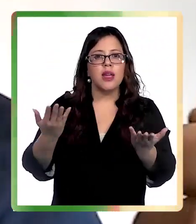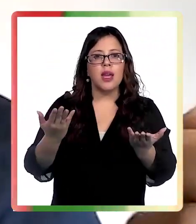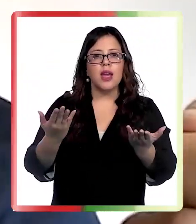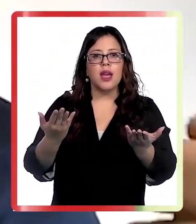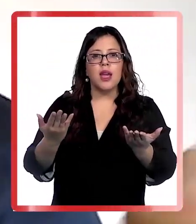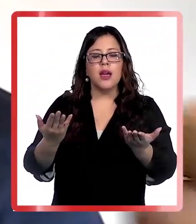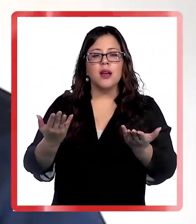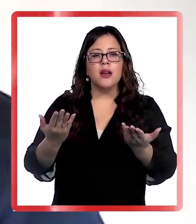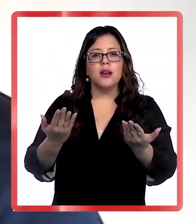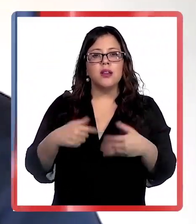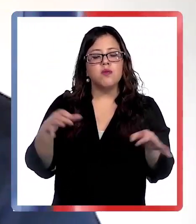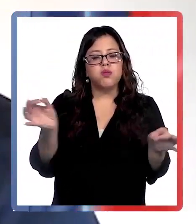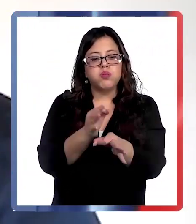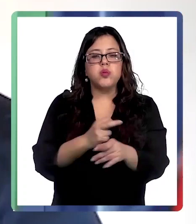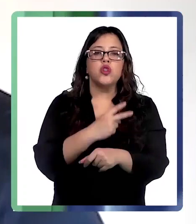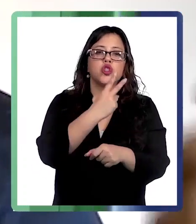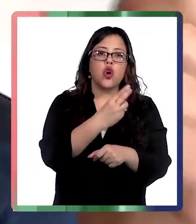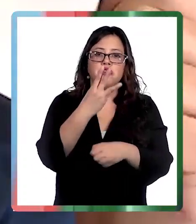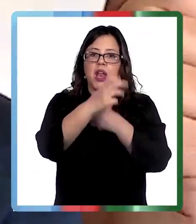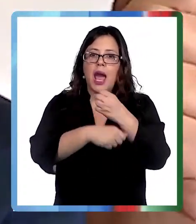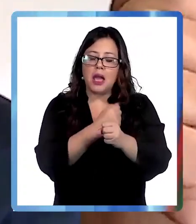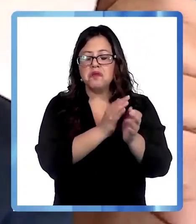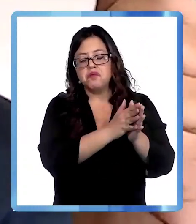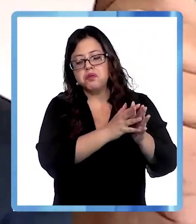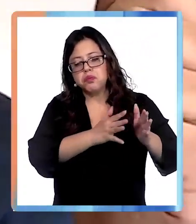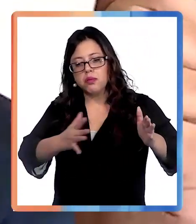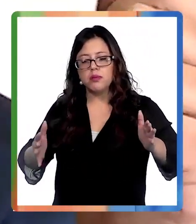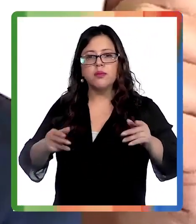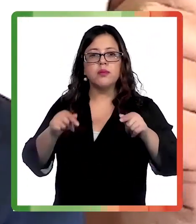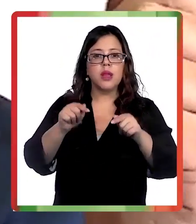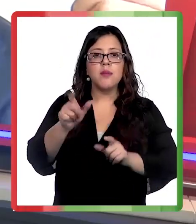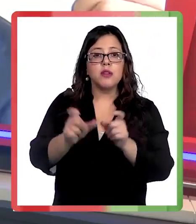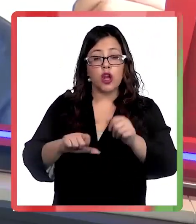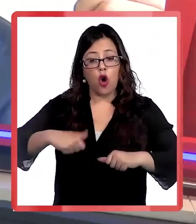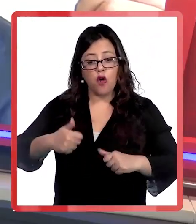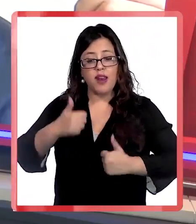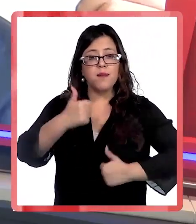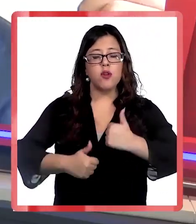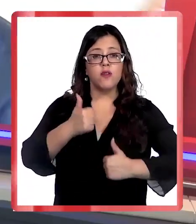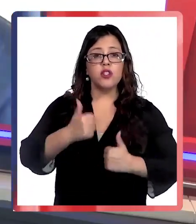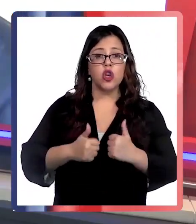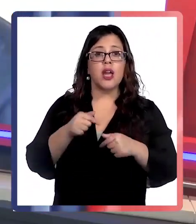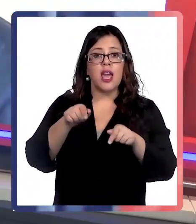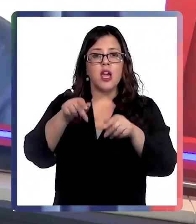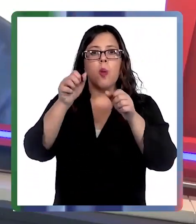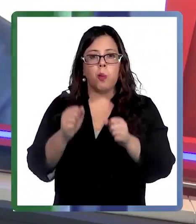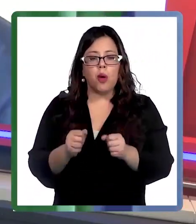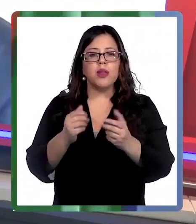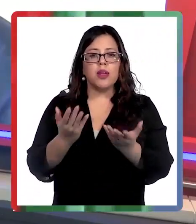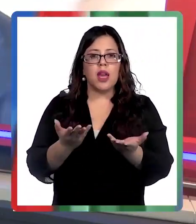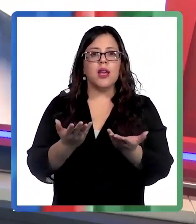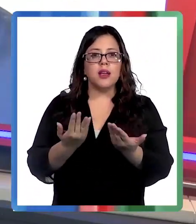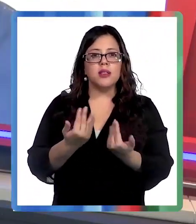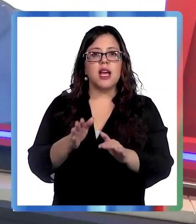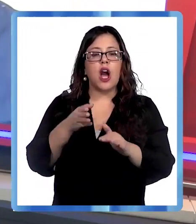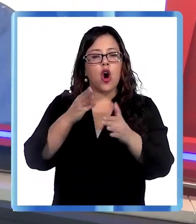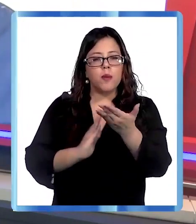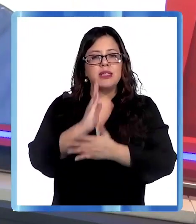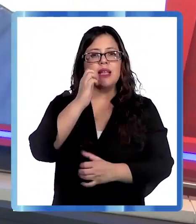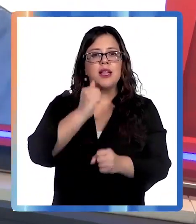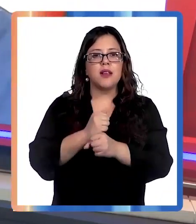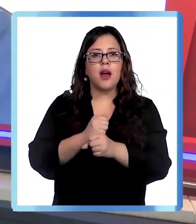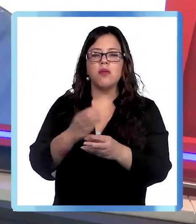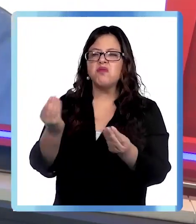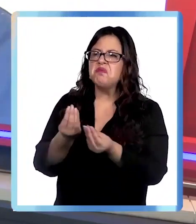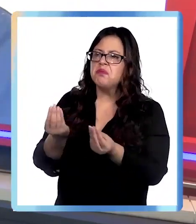estos jóvenes profesionales se insertan en la labor. ¿Y qué ocurre, te pregunto, Rafael, en materia de